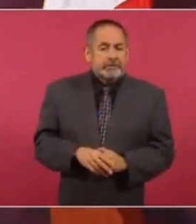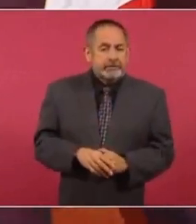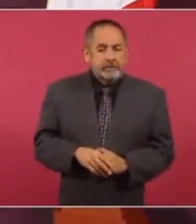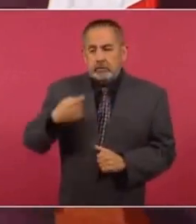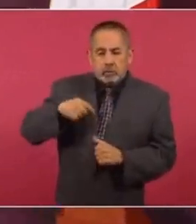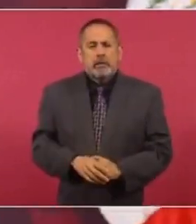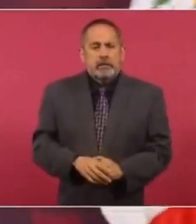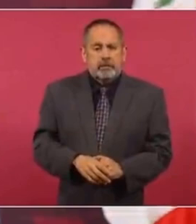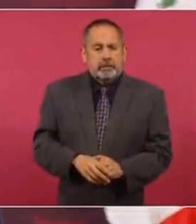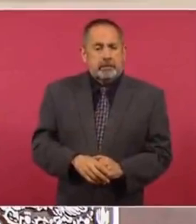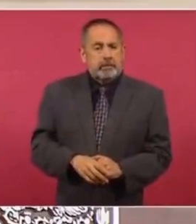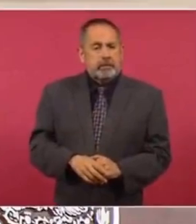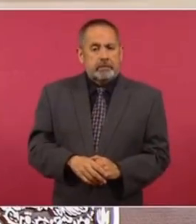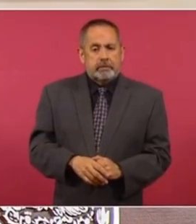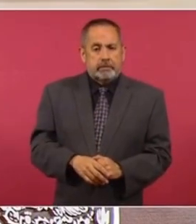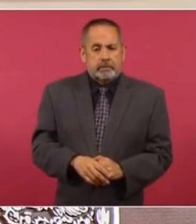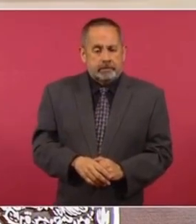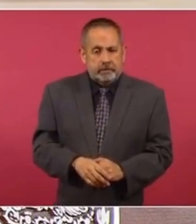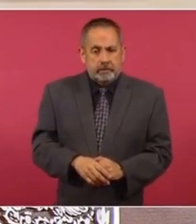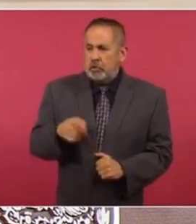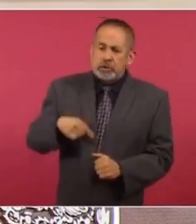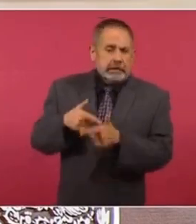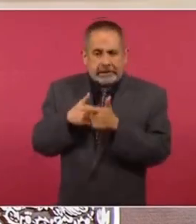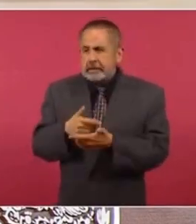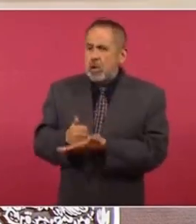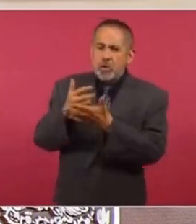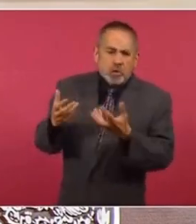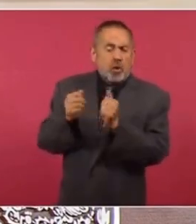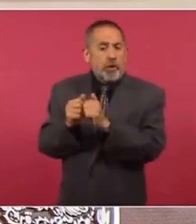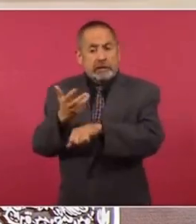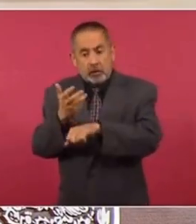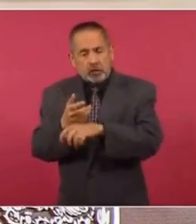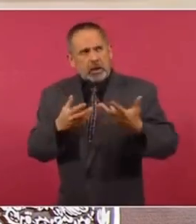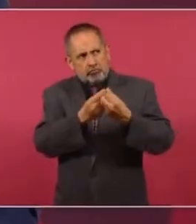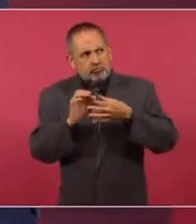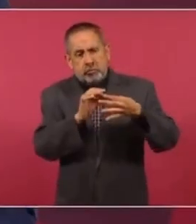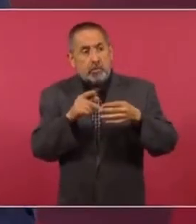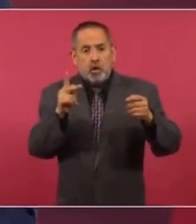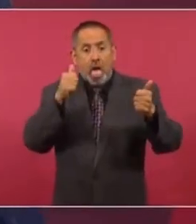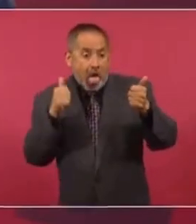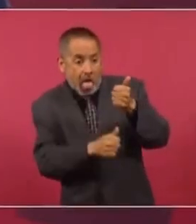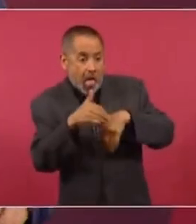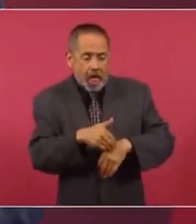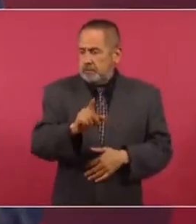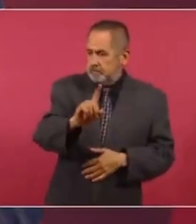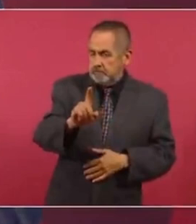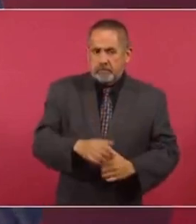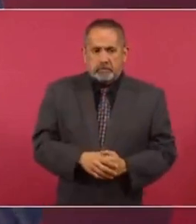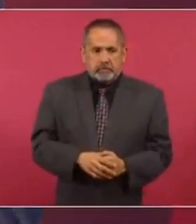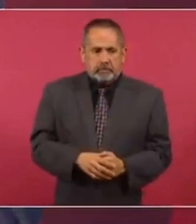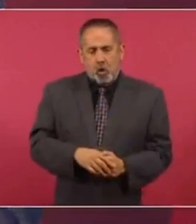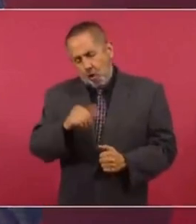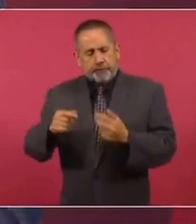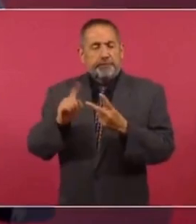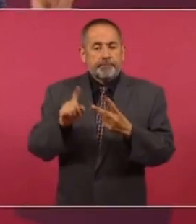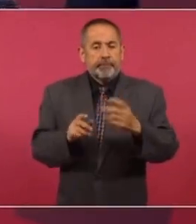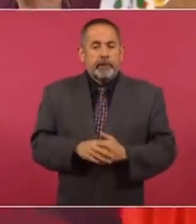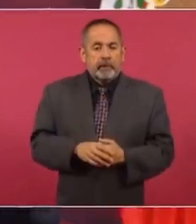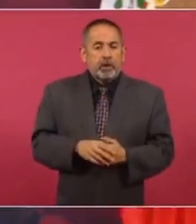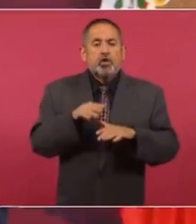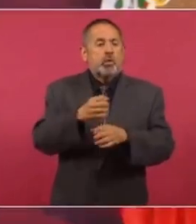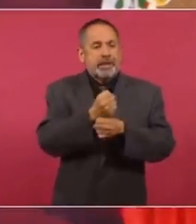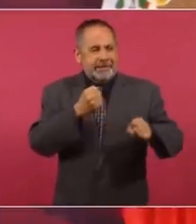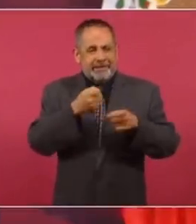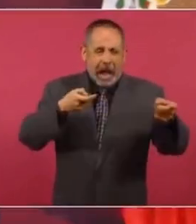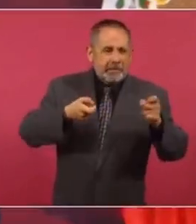estamos atendiendo a los jóvenes. Vamos a seguir ayudando, cooperando con Estados Unidos, pero no subordinados. Lo otro, el manejo de las